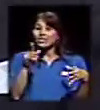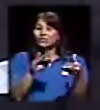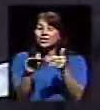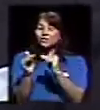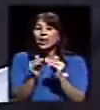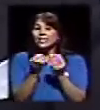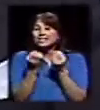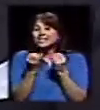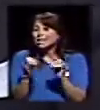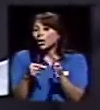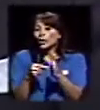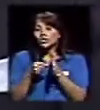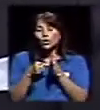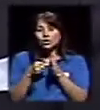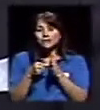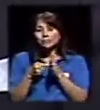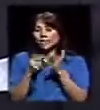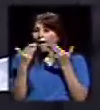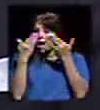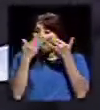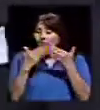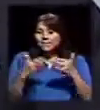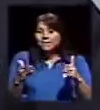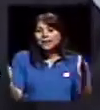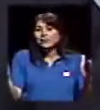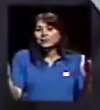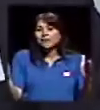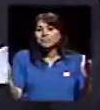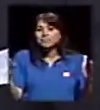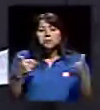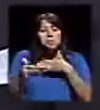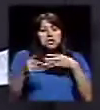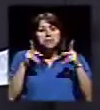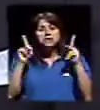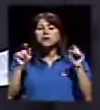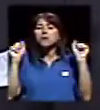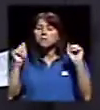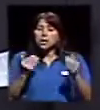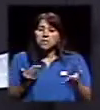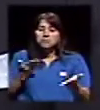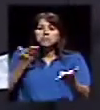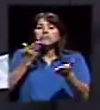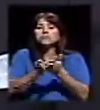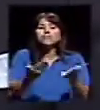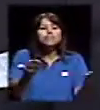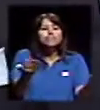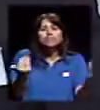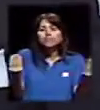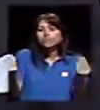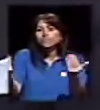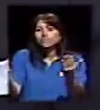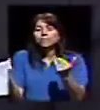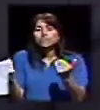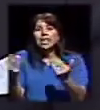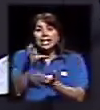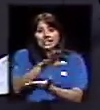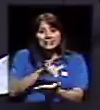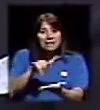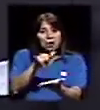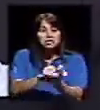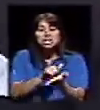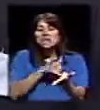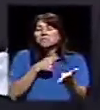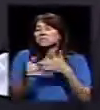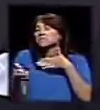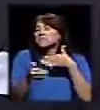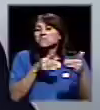ciudad abierta, es una ciudad que acoge al que llegue, es una ciudad a la cual no le interesa si usted es